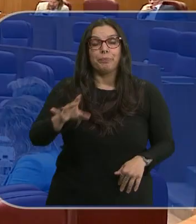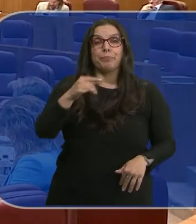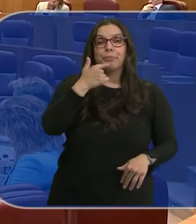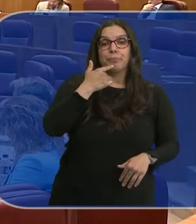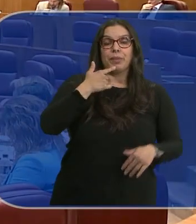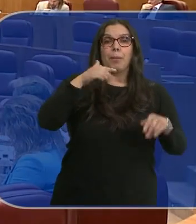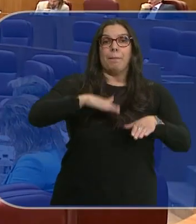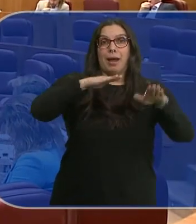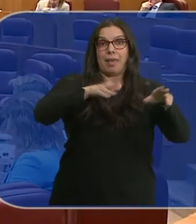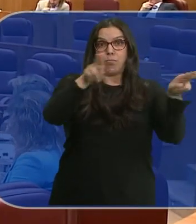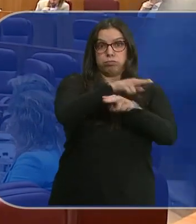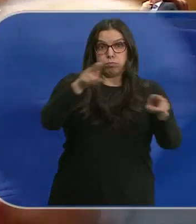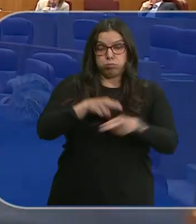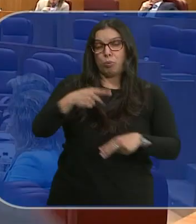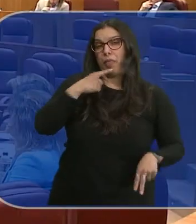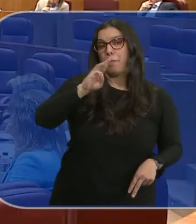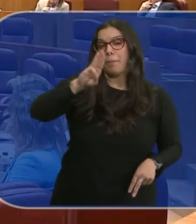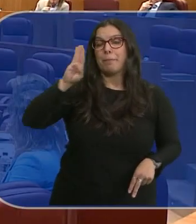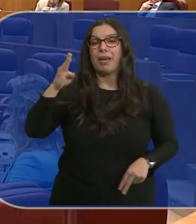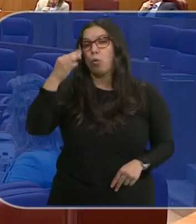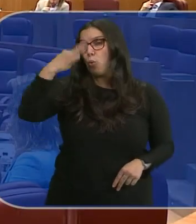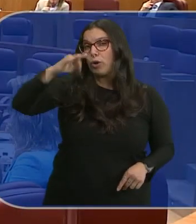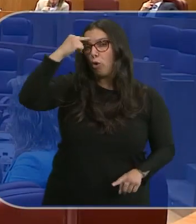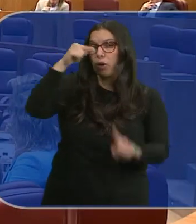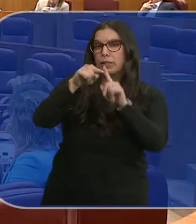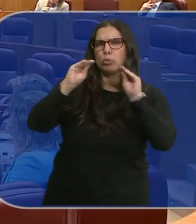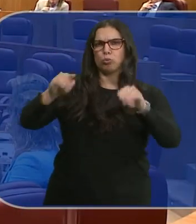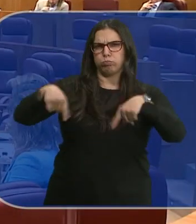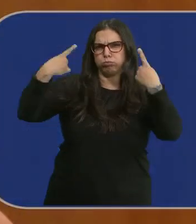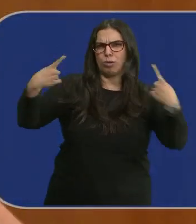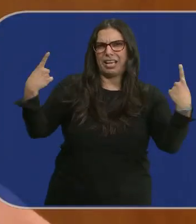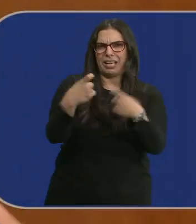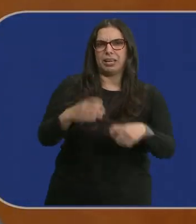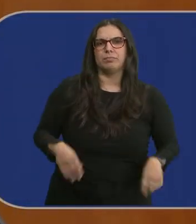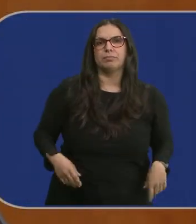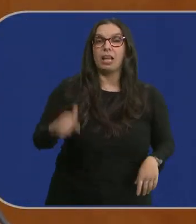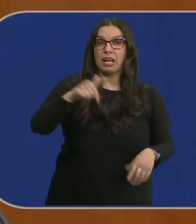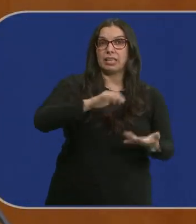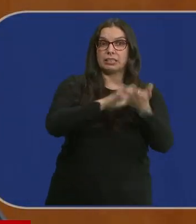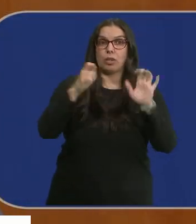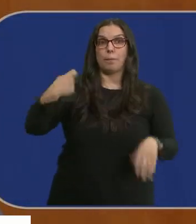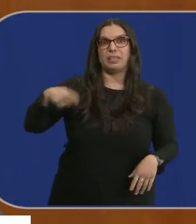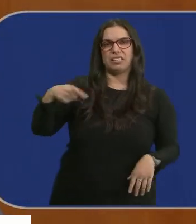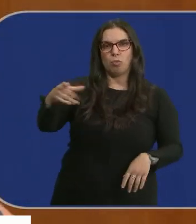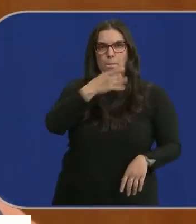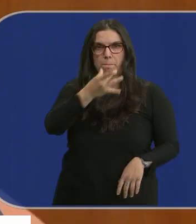de las frecuencias, estiman que el Partido Popular lo único que busca es el enfrentamiento. Tenemos en Castilla y León a un presidente acomplejado, sin rumbo y